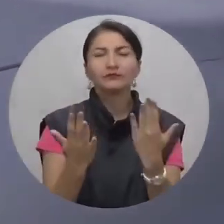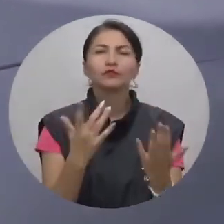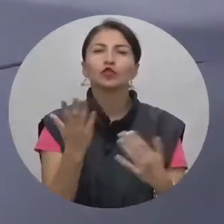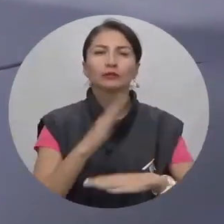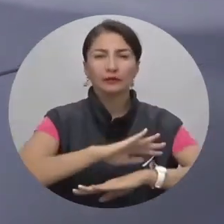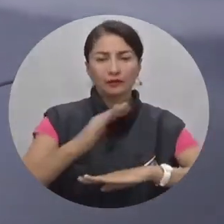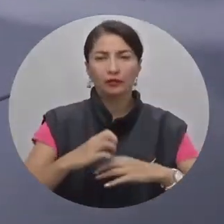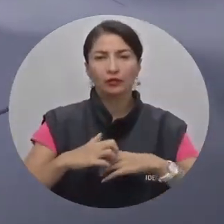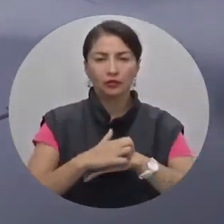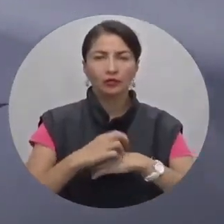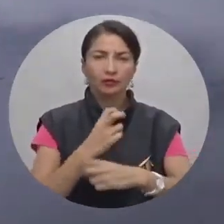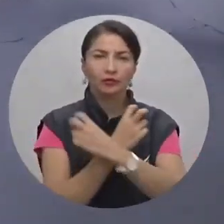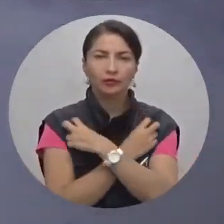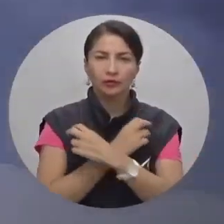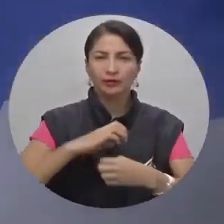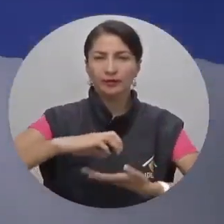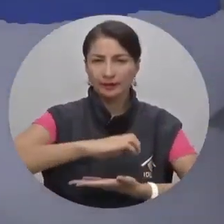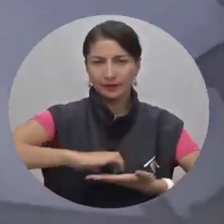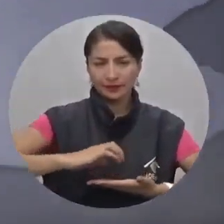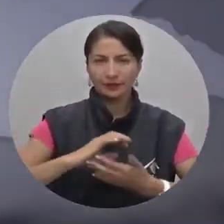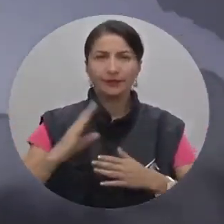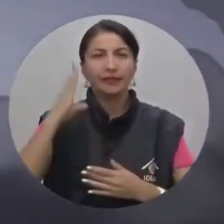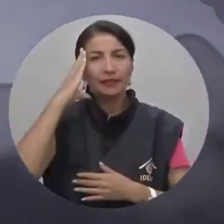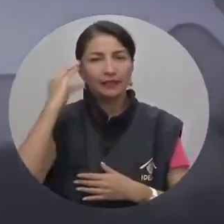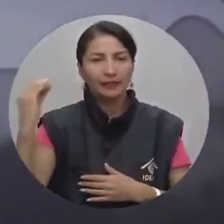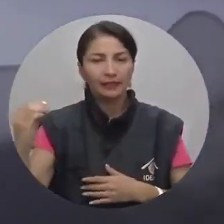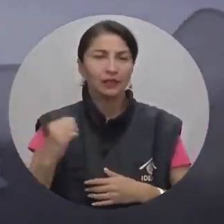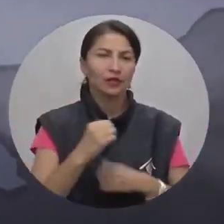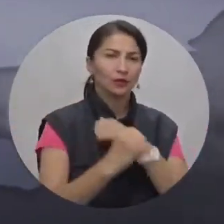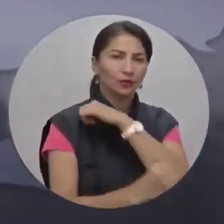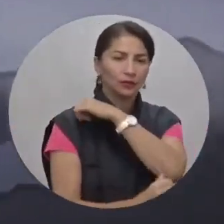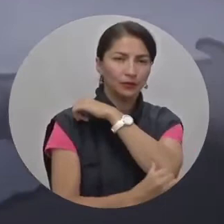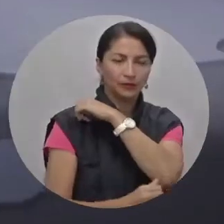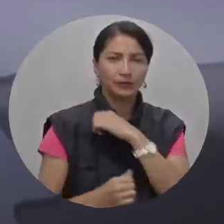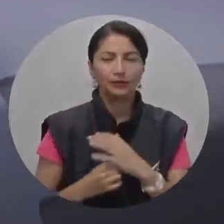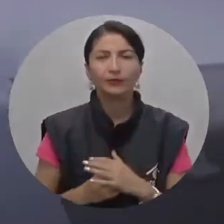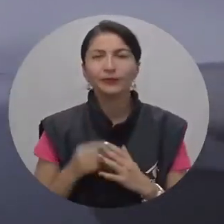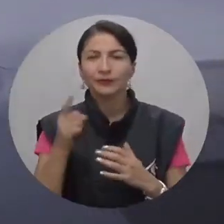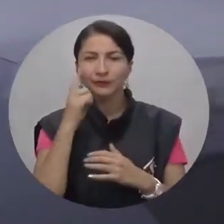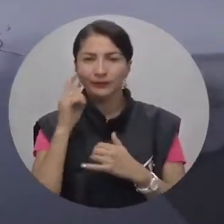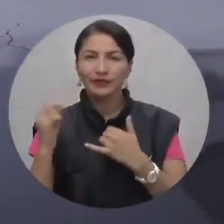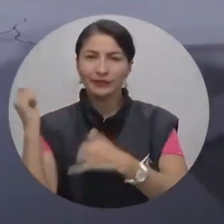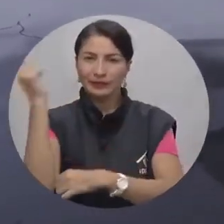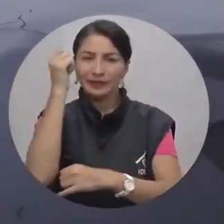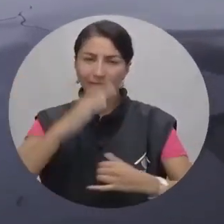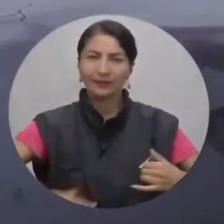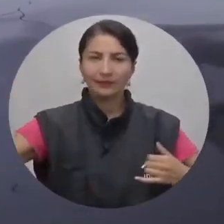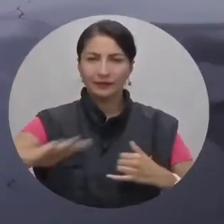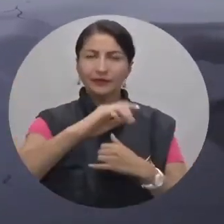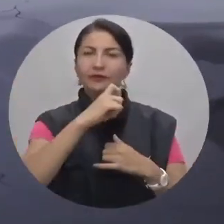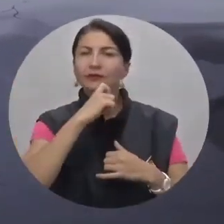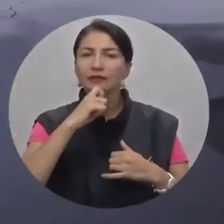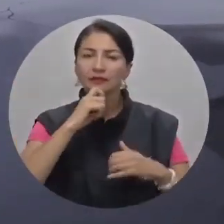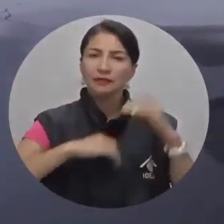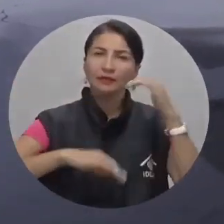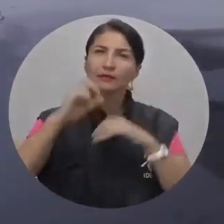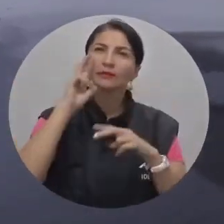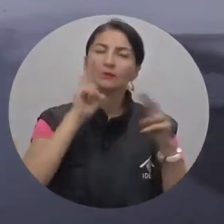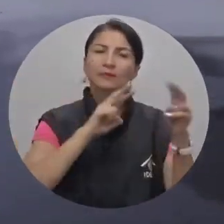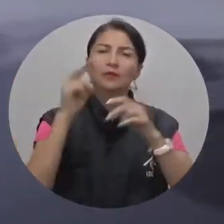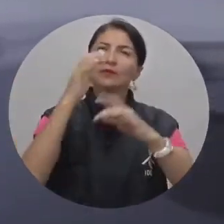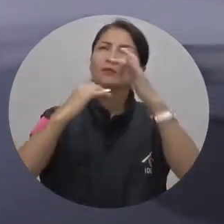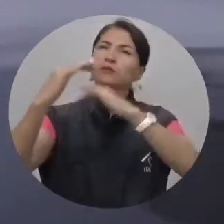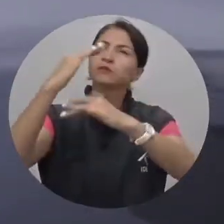Huila, Santander, Quindío y Boyacá. Los llanos orientales tendrán tiempo seco con alguna presencia de nubes y